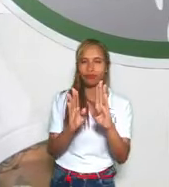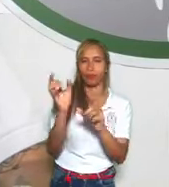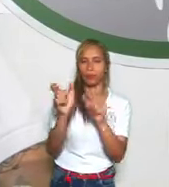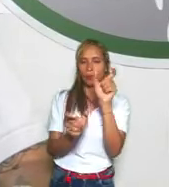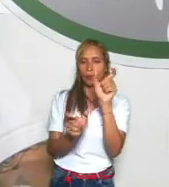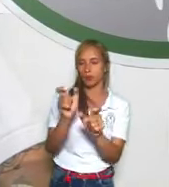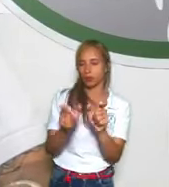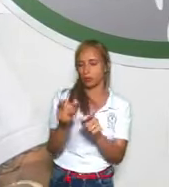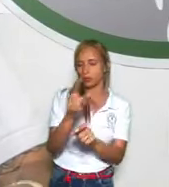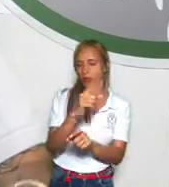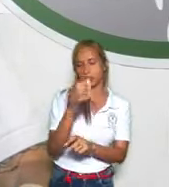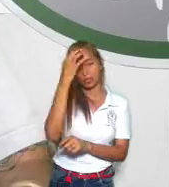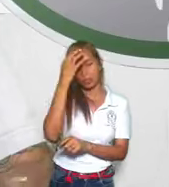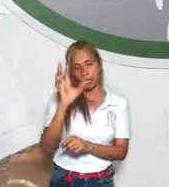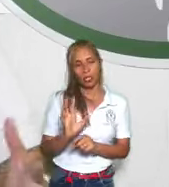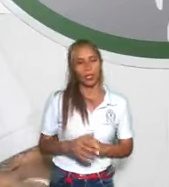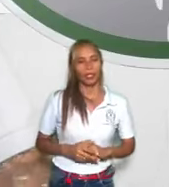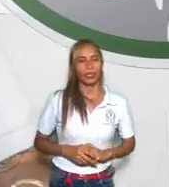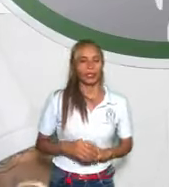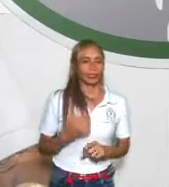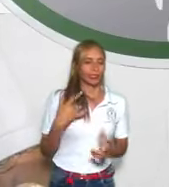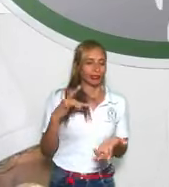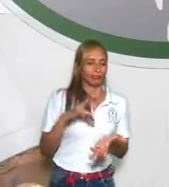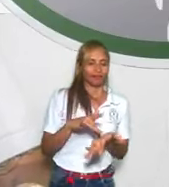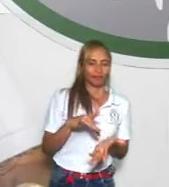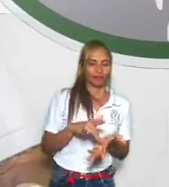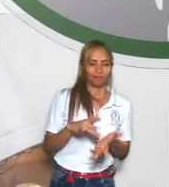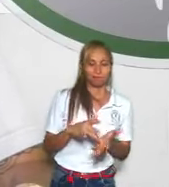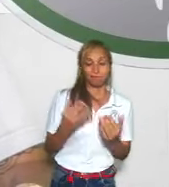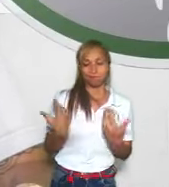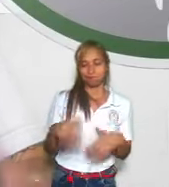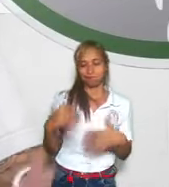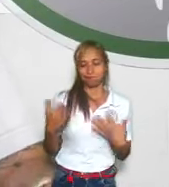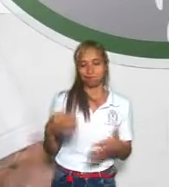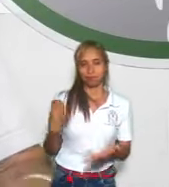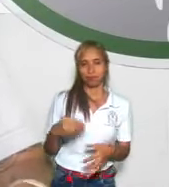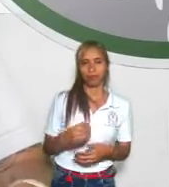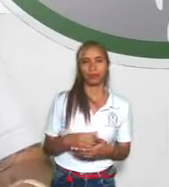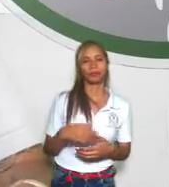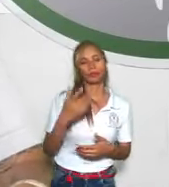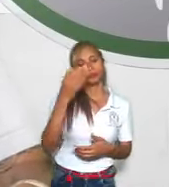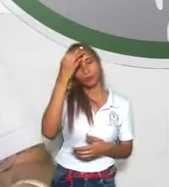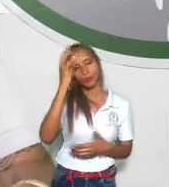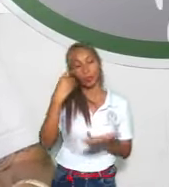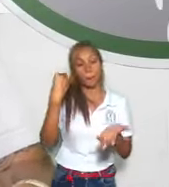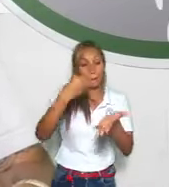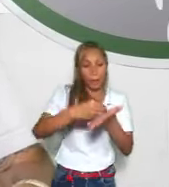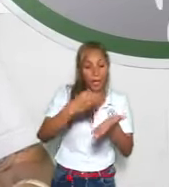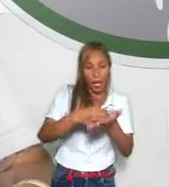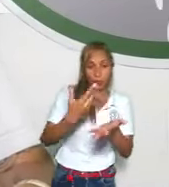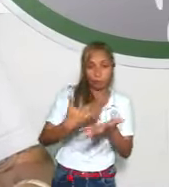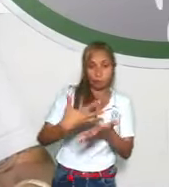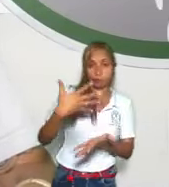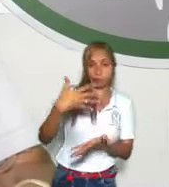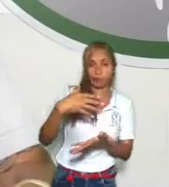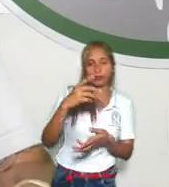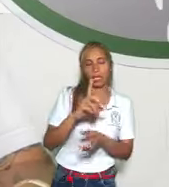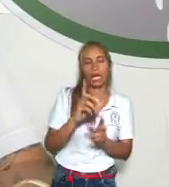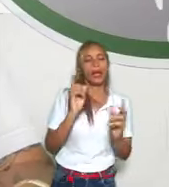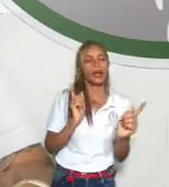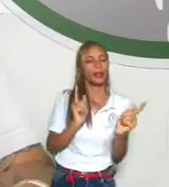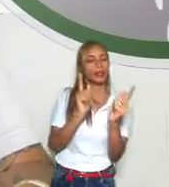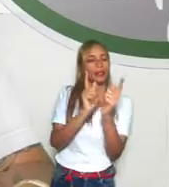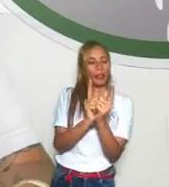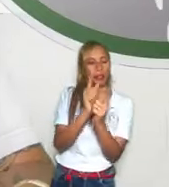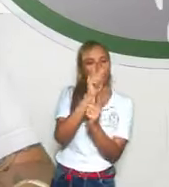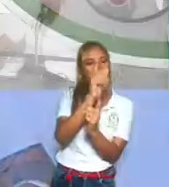ya es una deuda de alta edad, pues acercarse con Mónica y hacer un acuerdo de pago. ¿Cuáles son